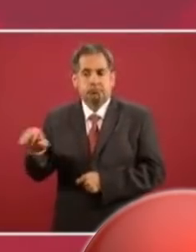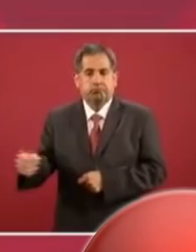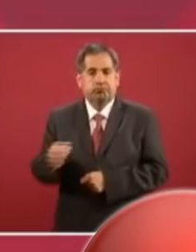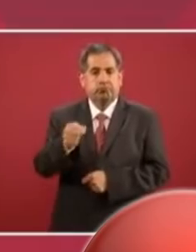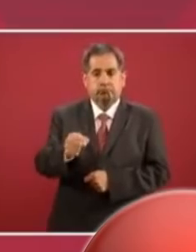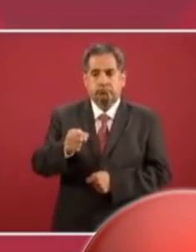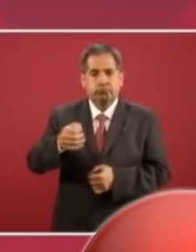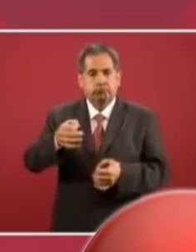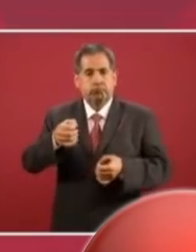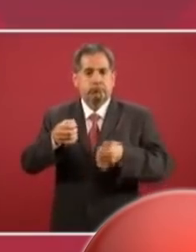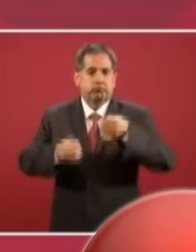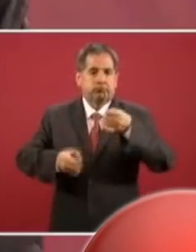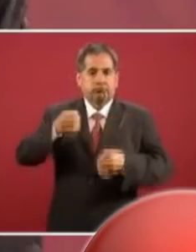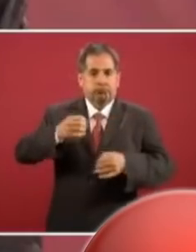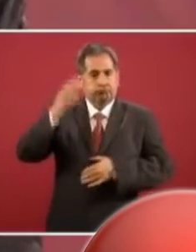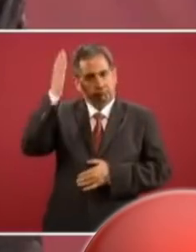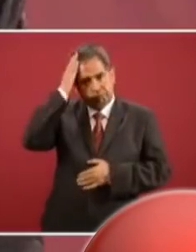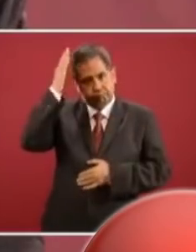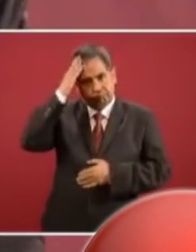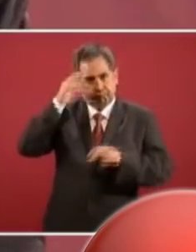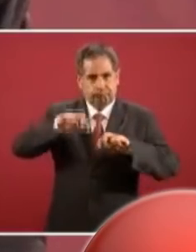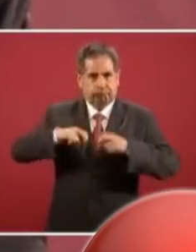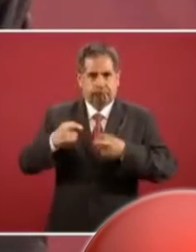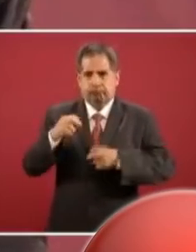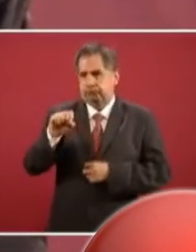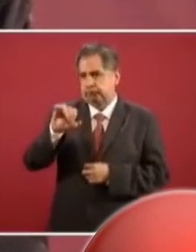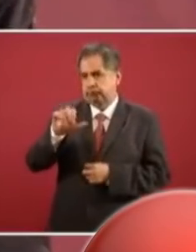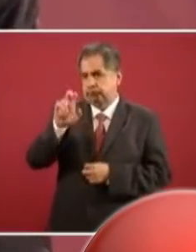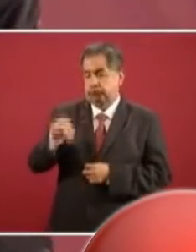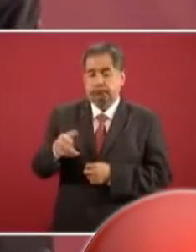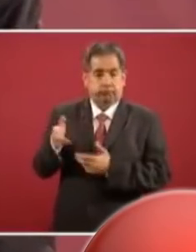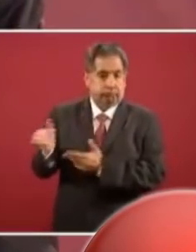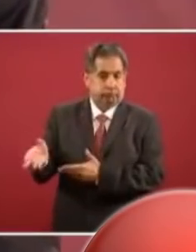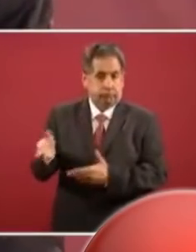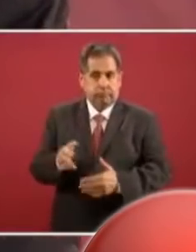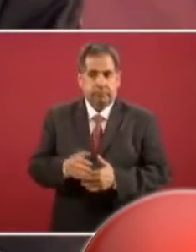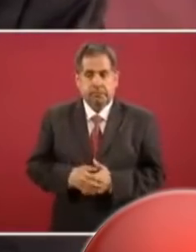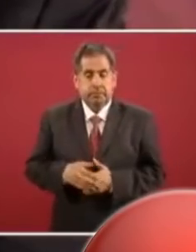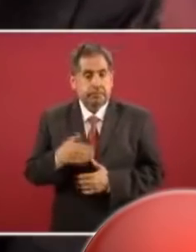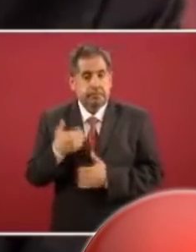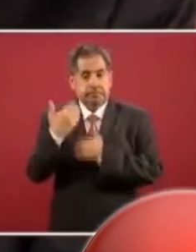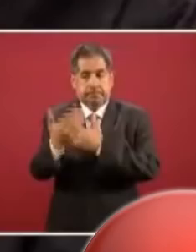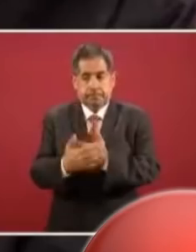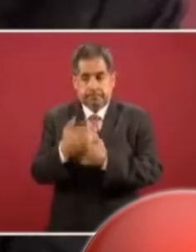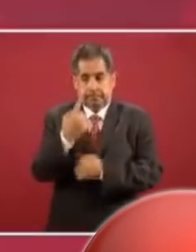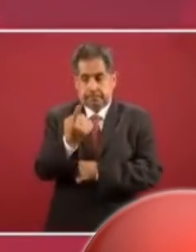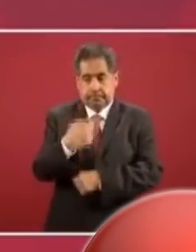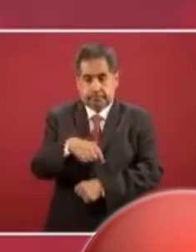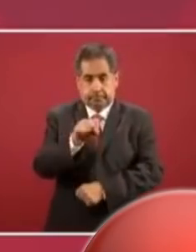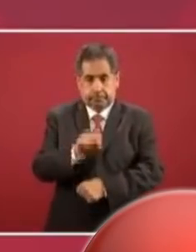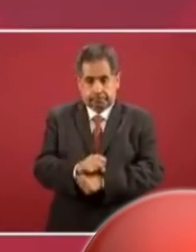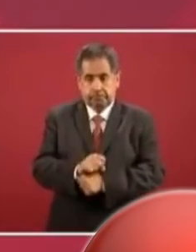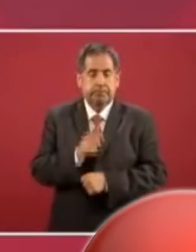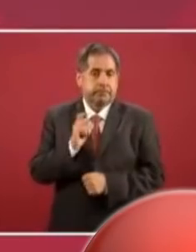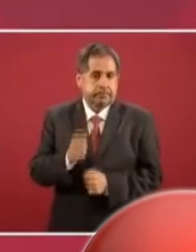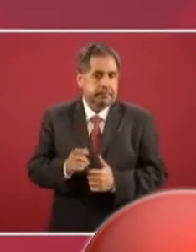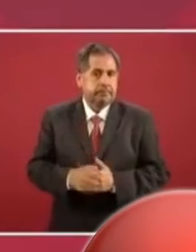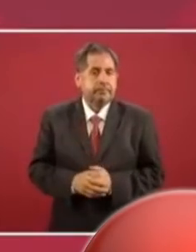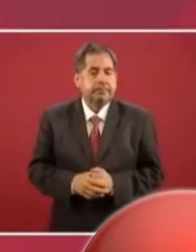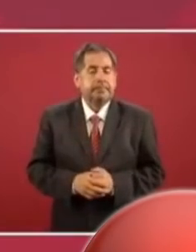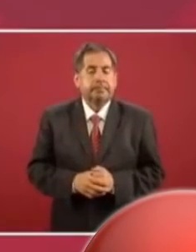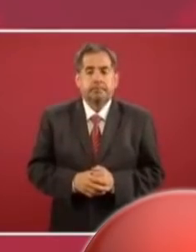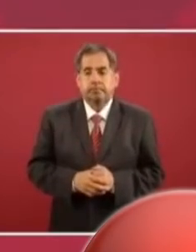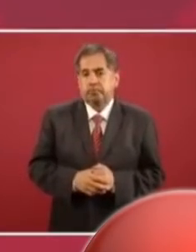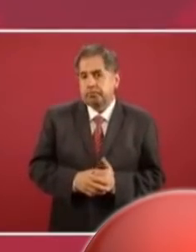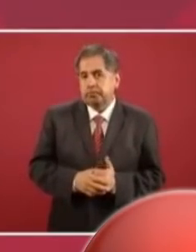ya ministra de la Suprema Corte de Justicia. La semana próxima vamos a